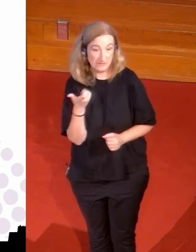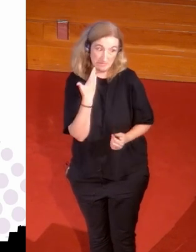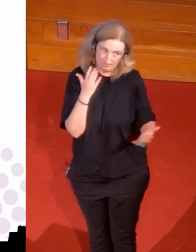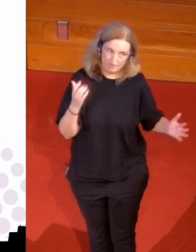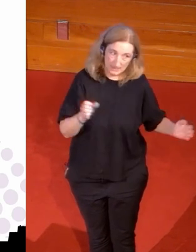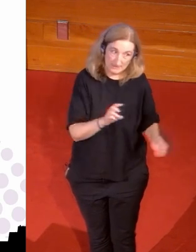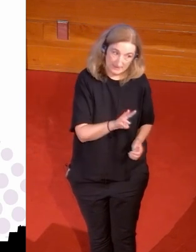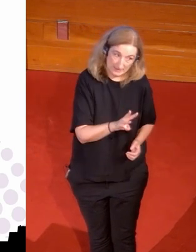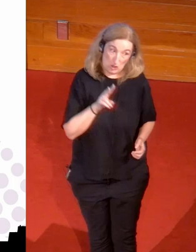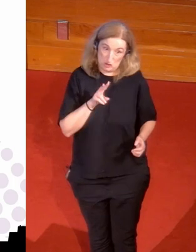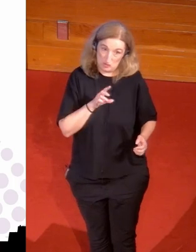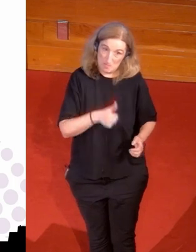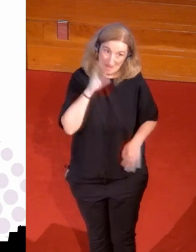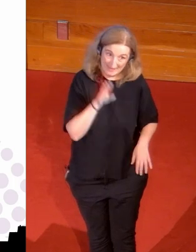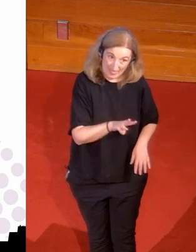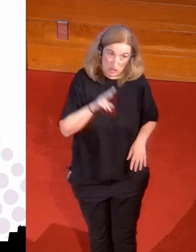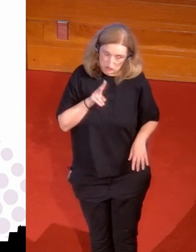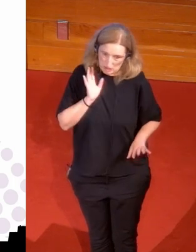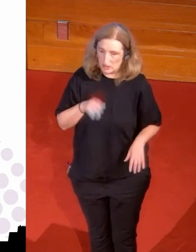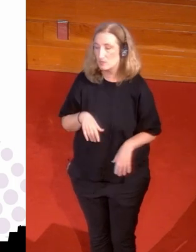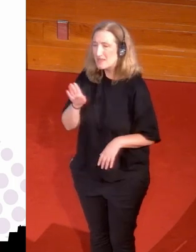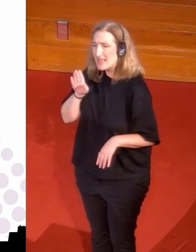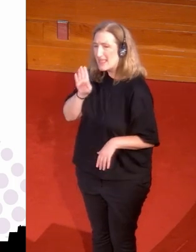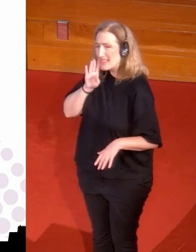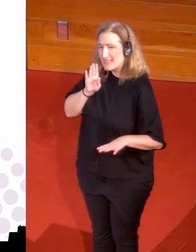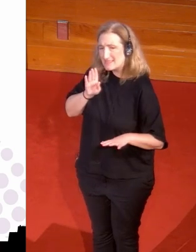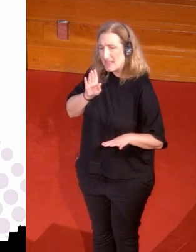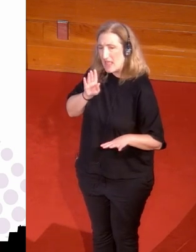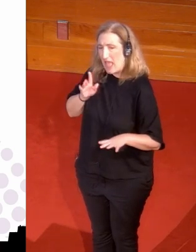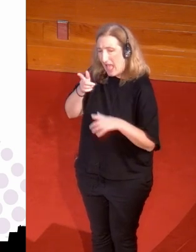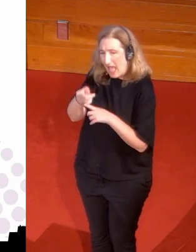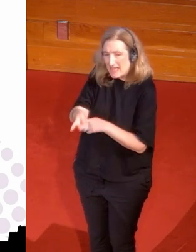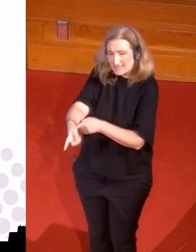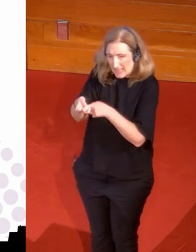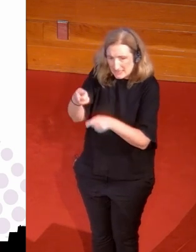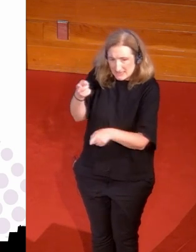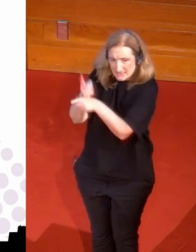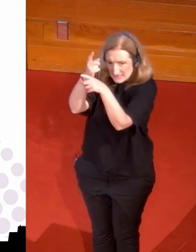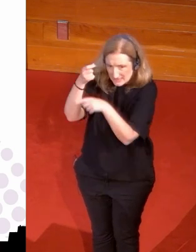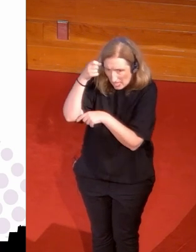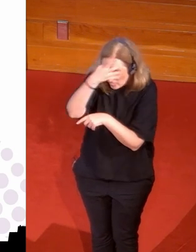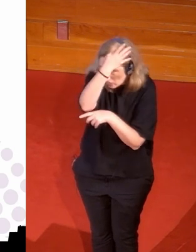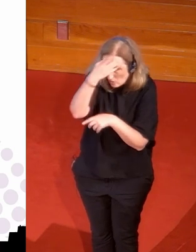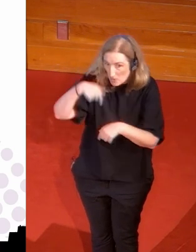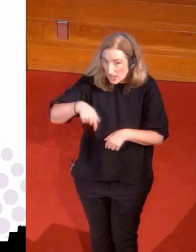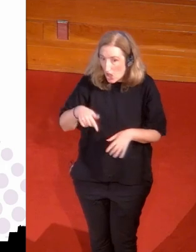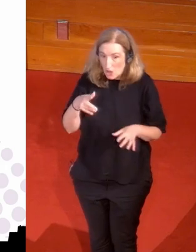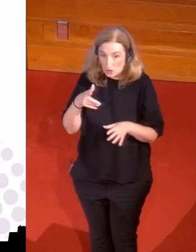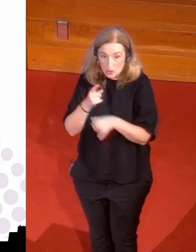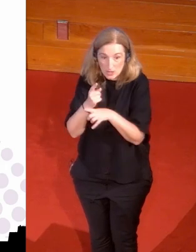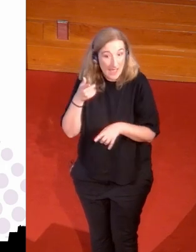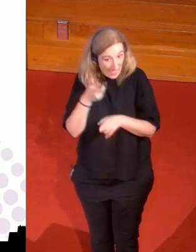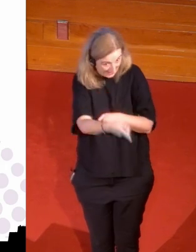dos tercios quería preguntarte por el por el atentado este frustrado porque hoy oía que al que